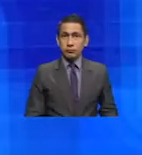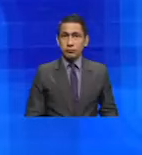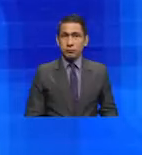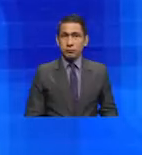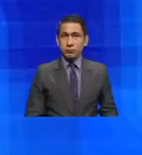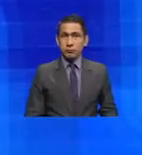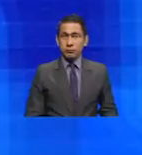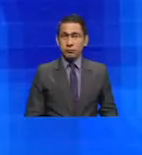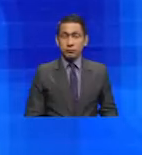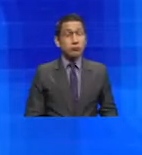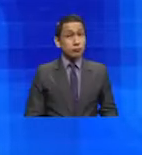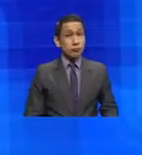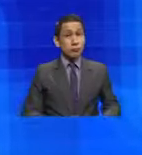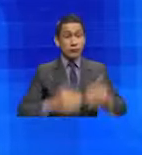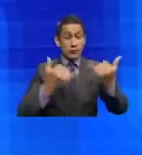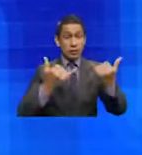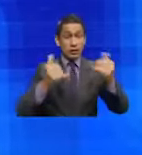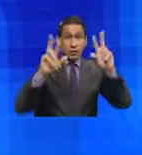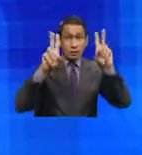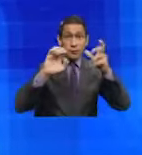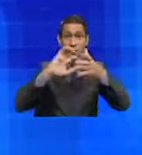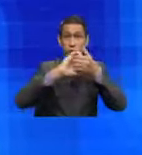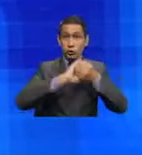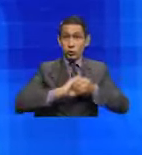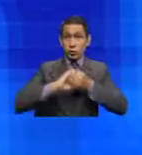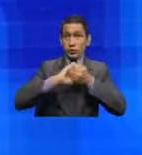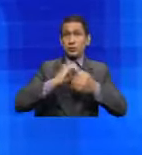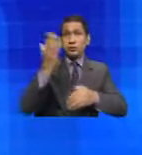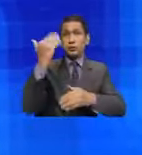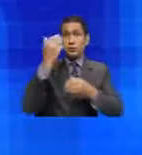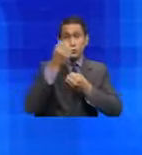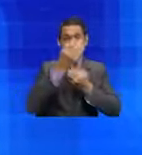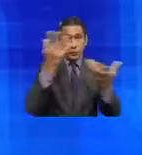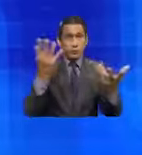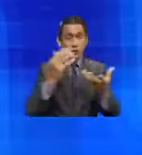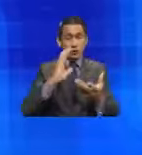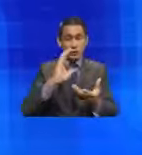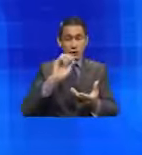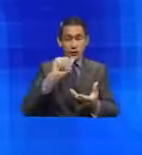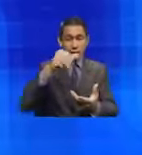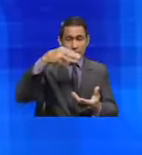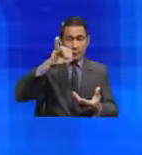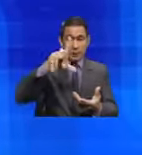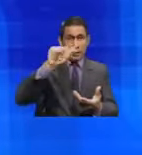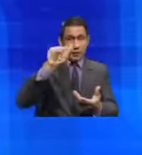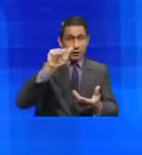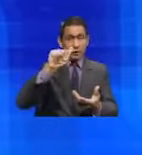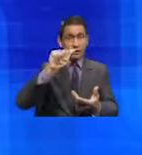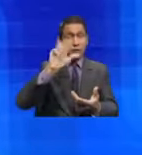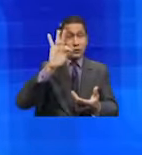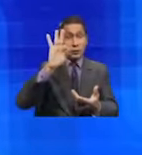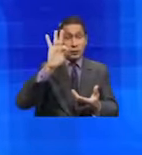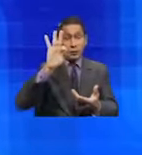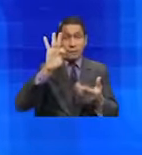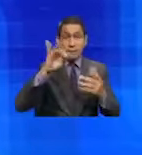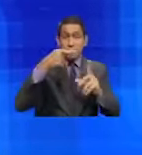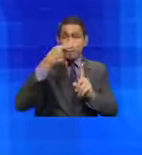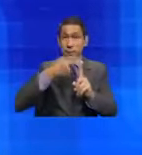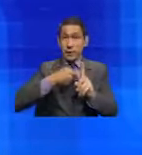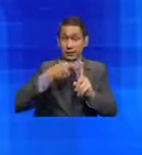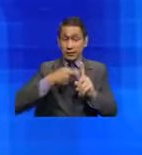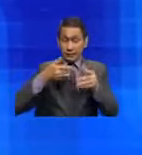En manos solidarias a lo que les habíamos anunciado, amigos televidentes. Camila tiene apenas 9 meses y